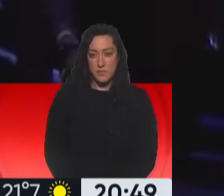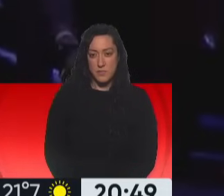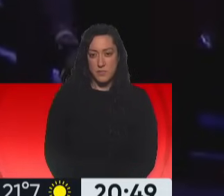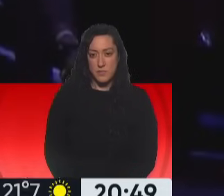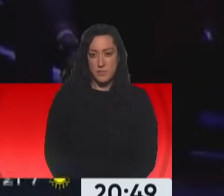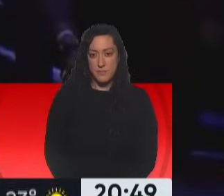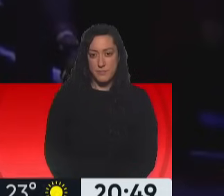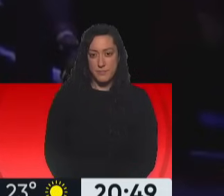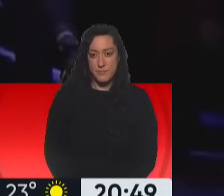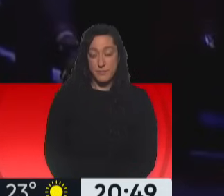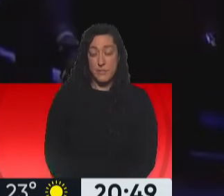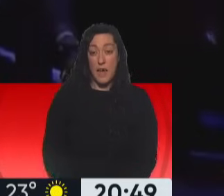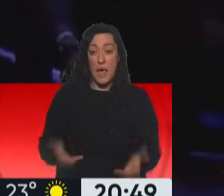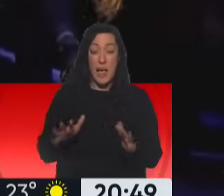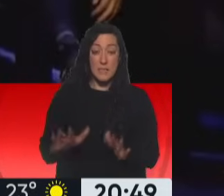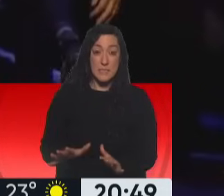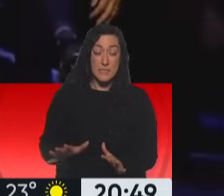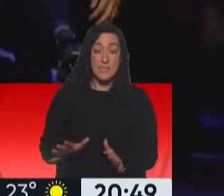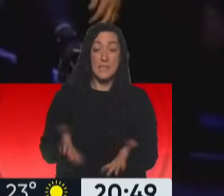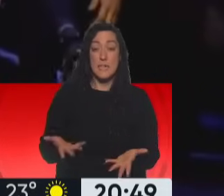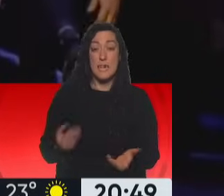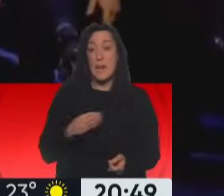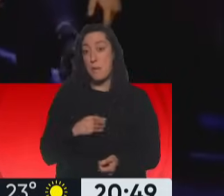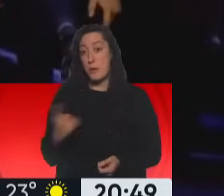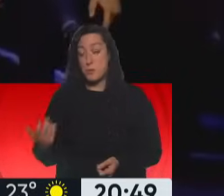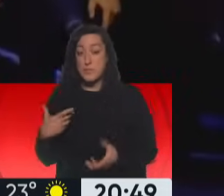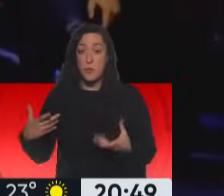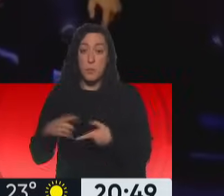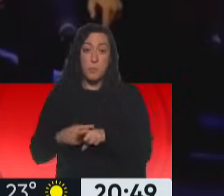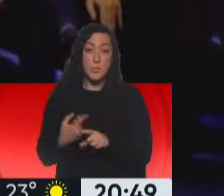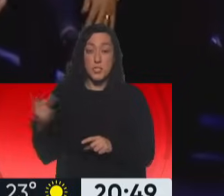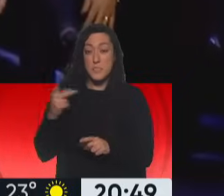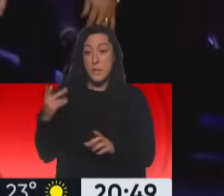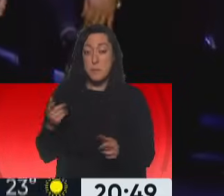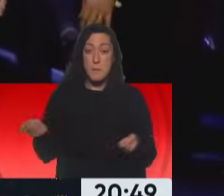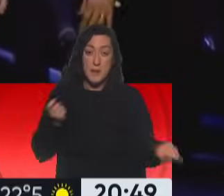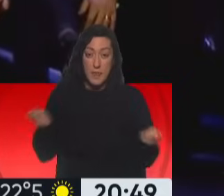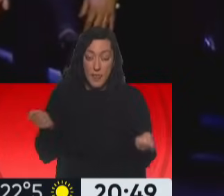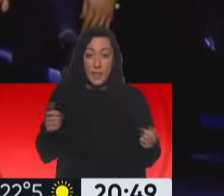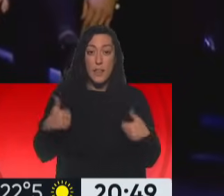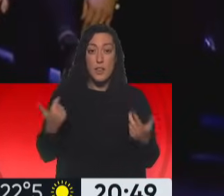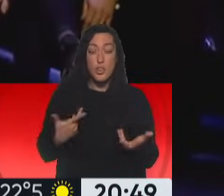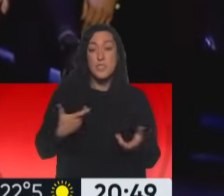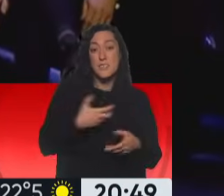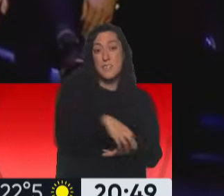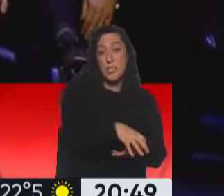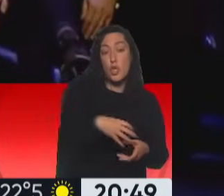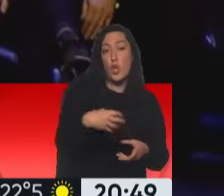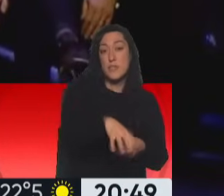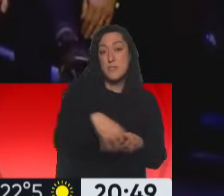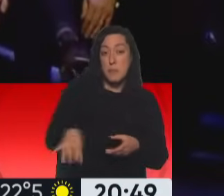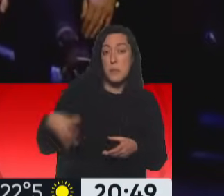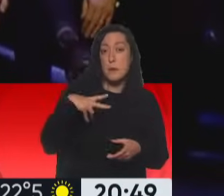Y es así que la provincia bajo el kirchnerismo funciona exclusivamente a base de exprimir al sector privado